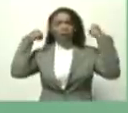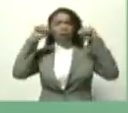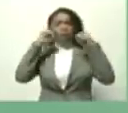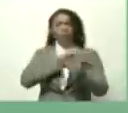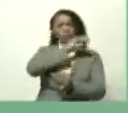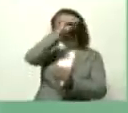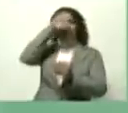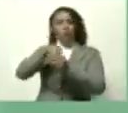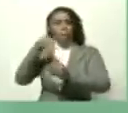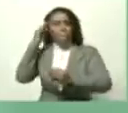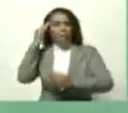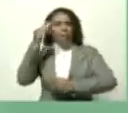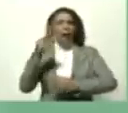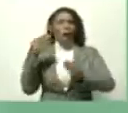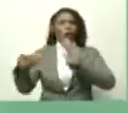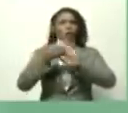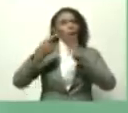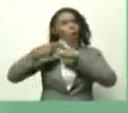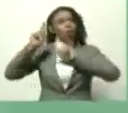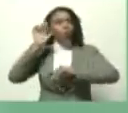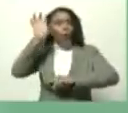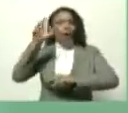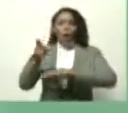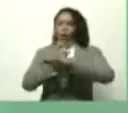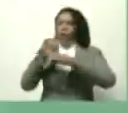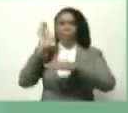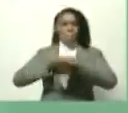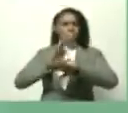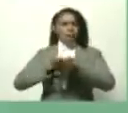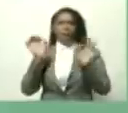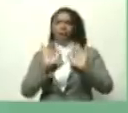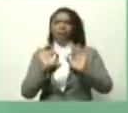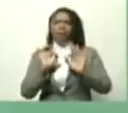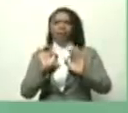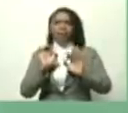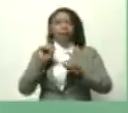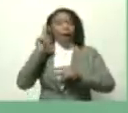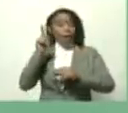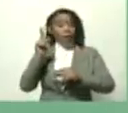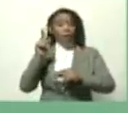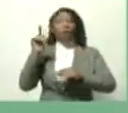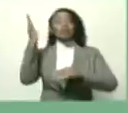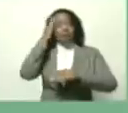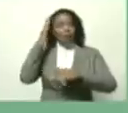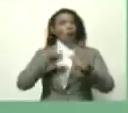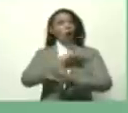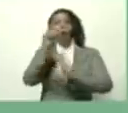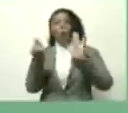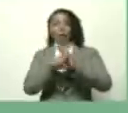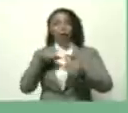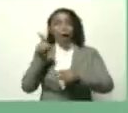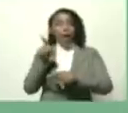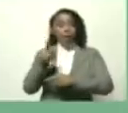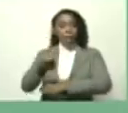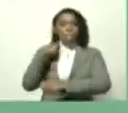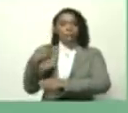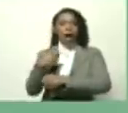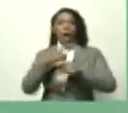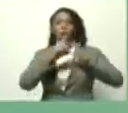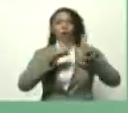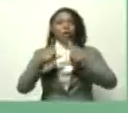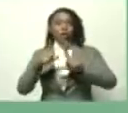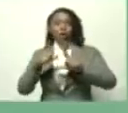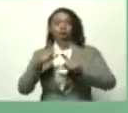incursión militar contra otro país sin que el gobierno esté enterado. Muy por el contrario, no solamente estaban enterados, sino que fueron los financistas, los logísticos y